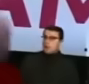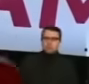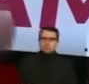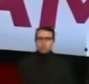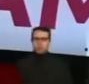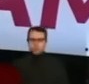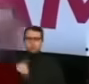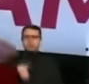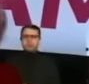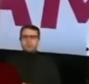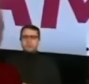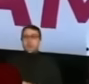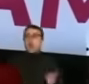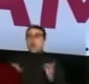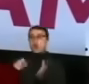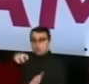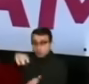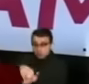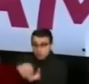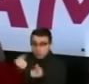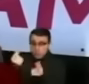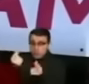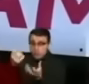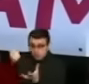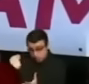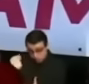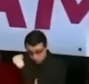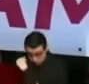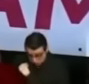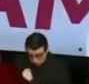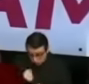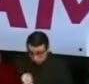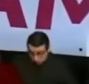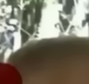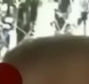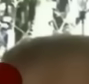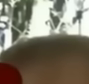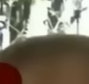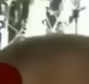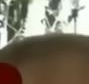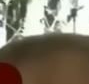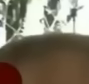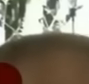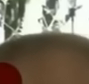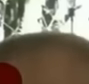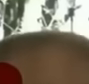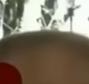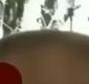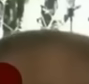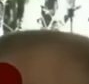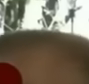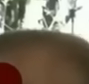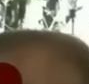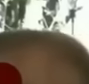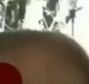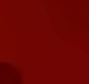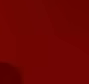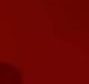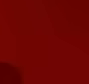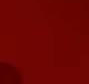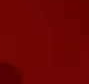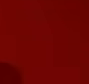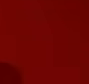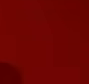se dejen arrodillar vendiéndose por el dinero del mundo. La Procuraduría de Margarita Cabello anunció ayer